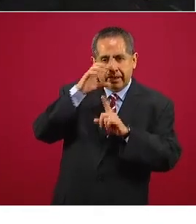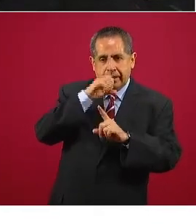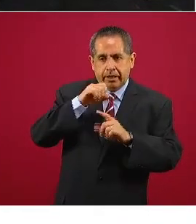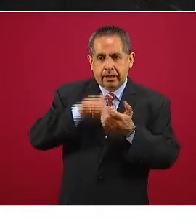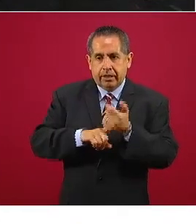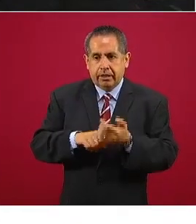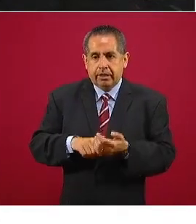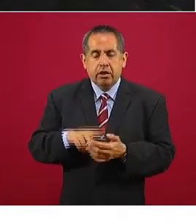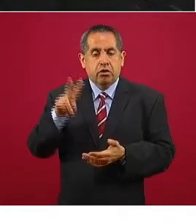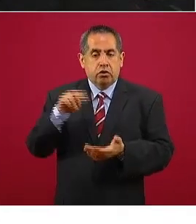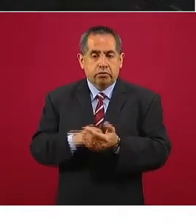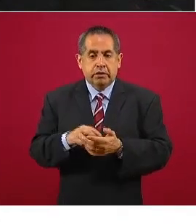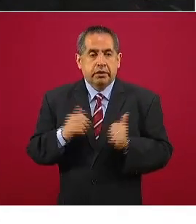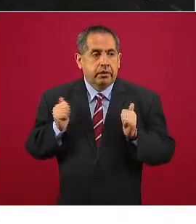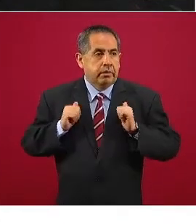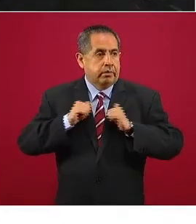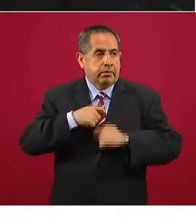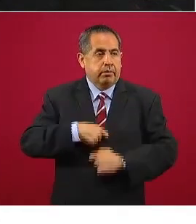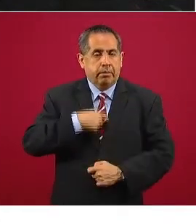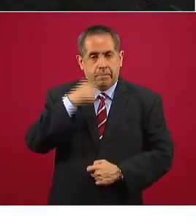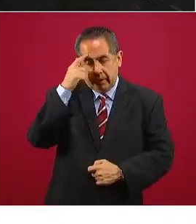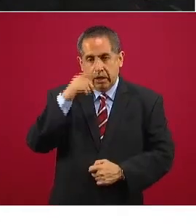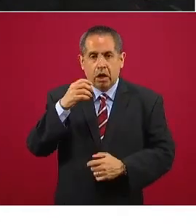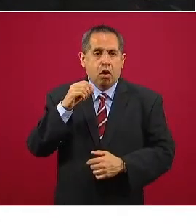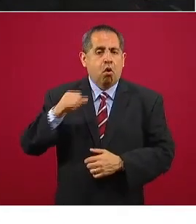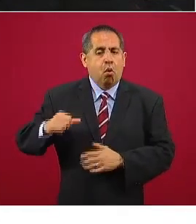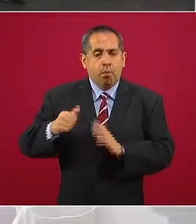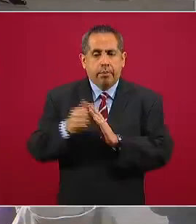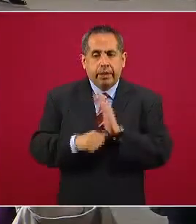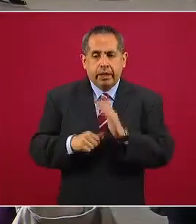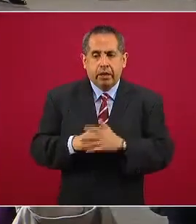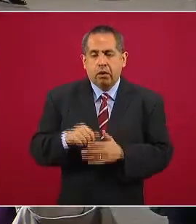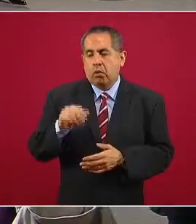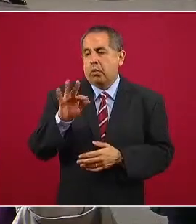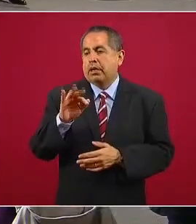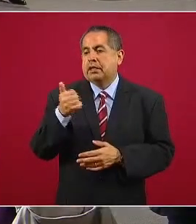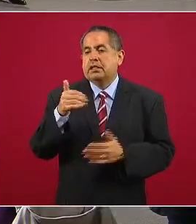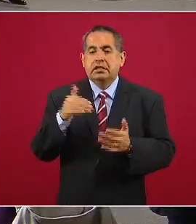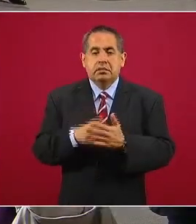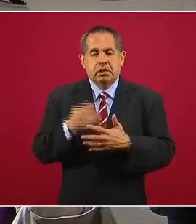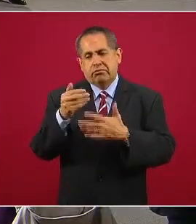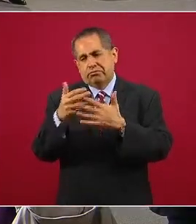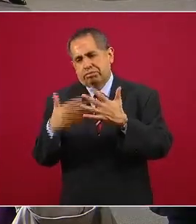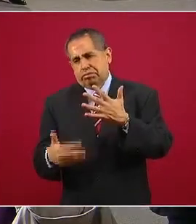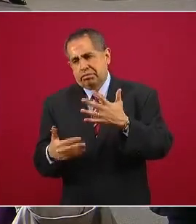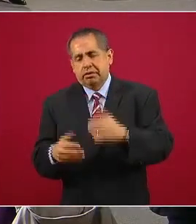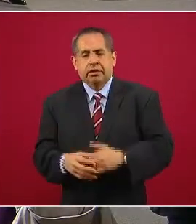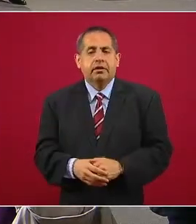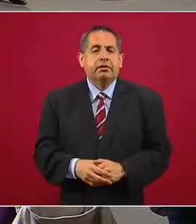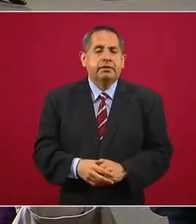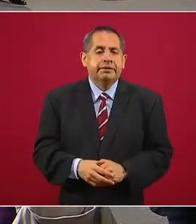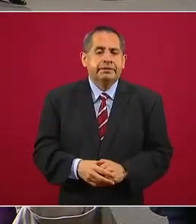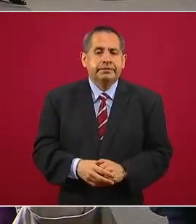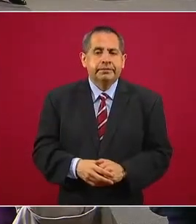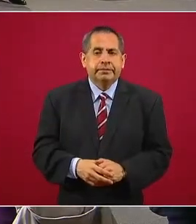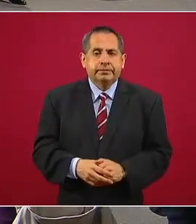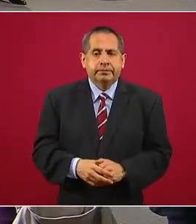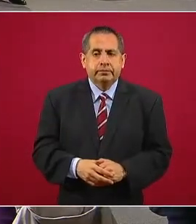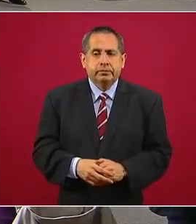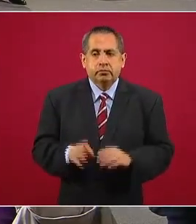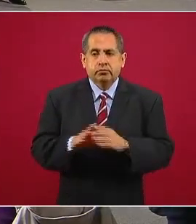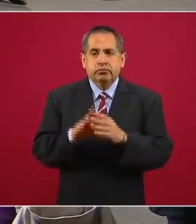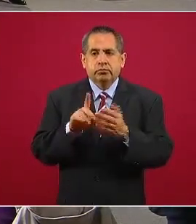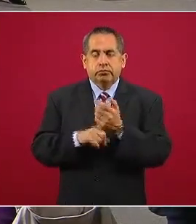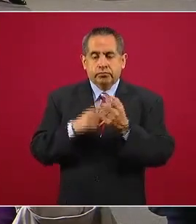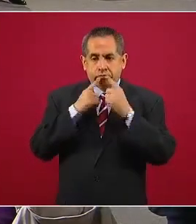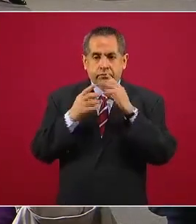quirúrgicas 46,600. La siguiente, por favor. Respecto a acciones consulares,